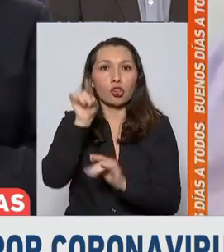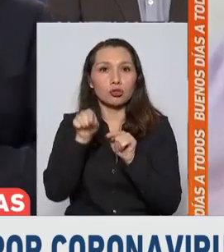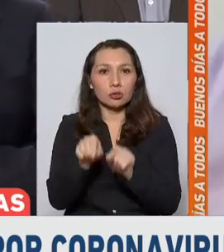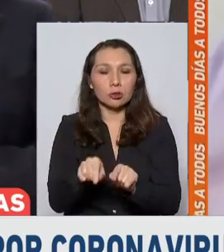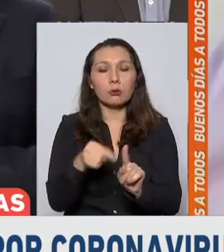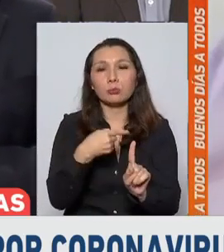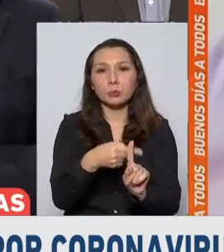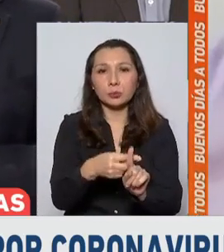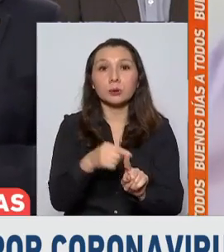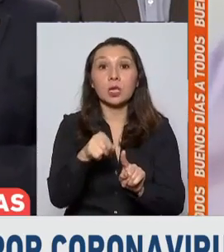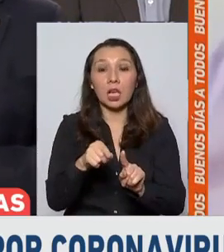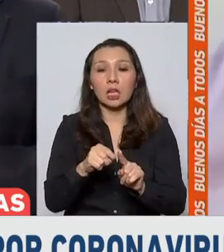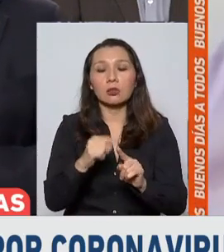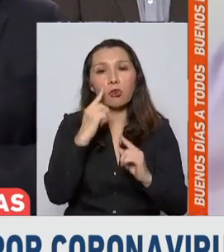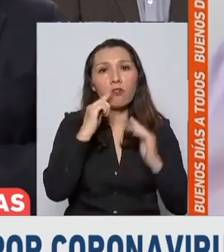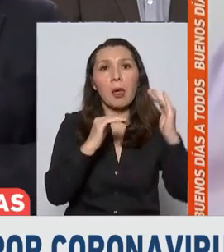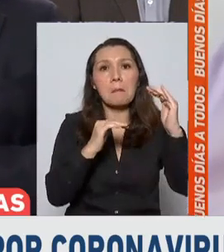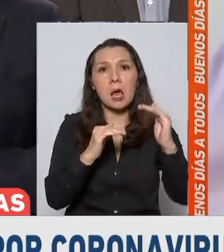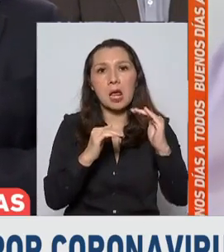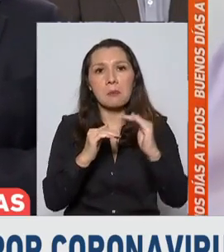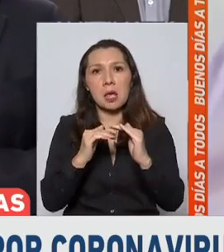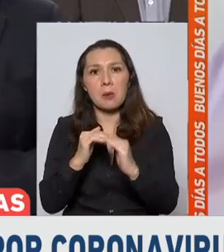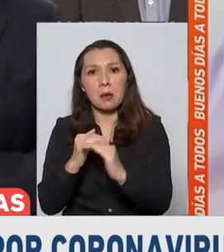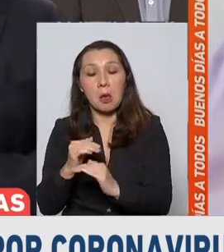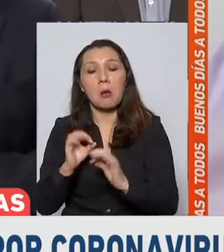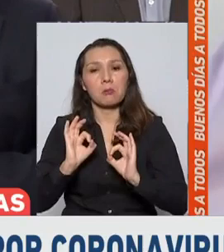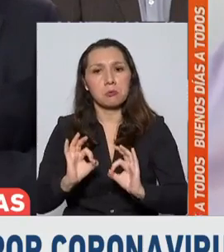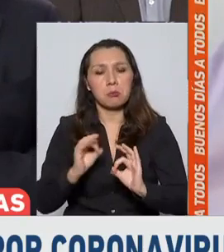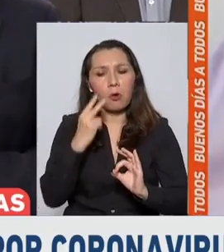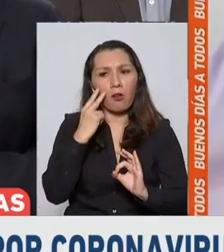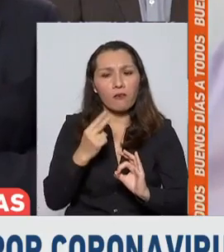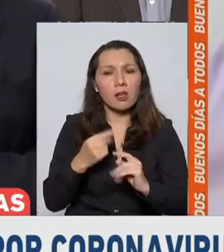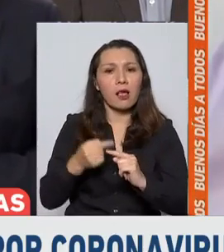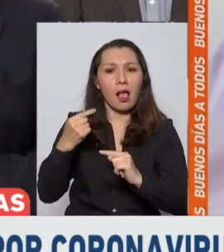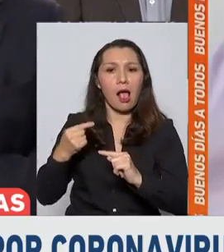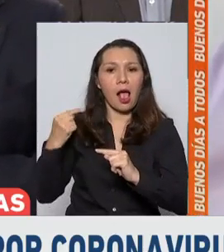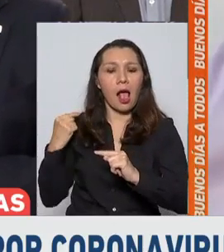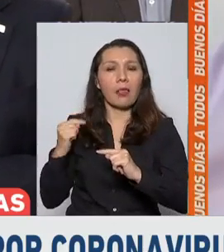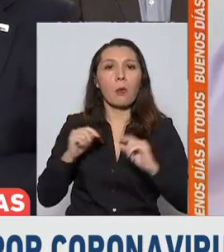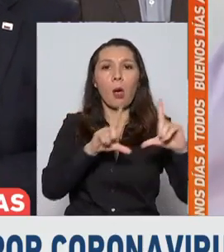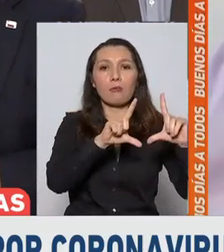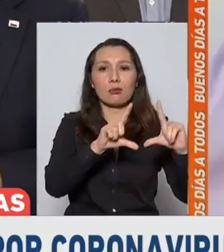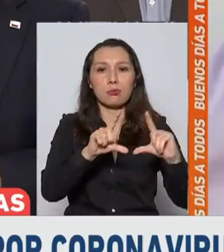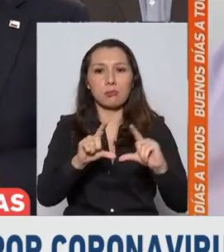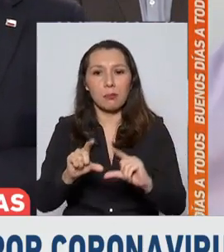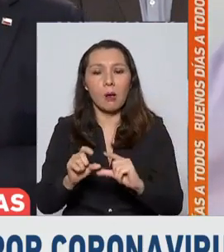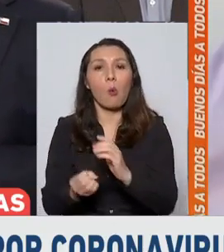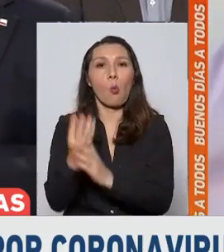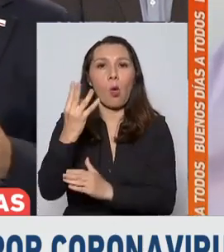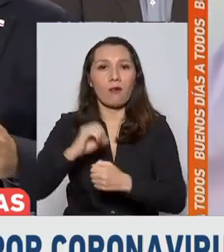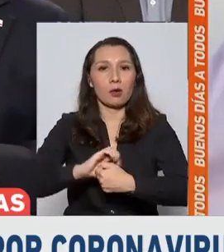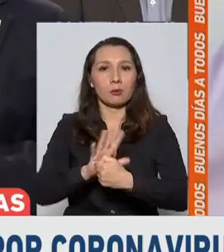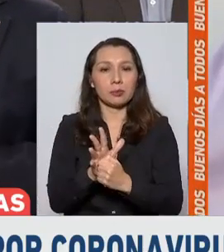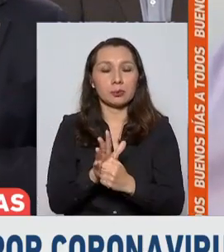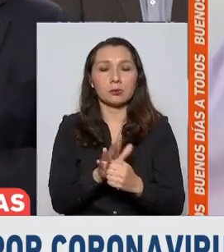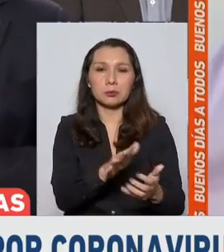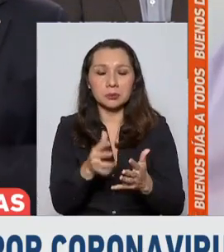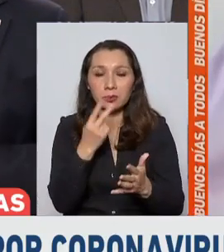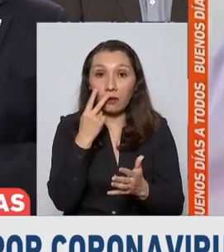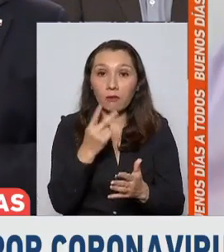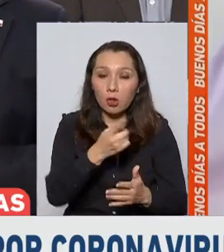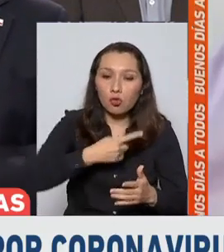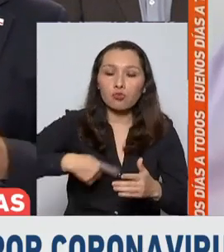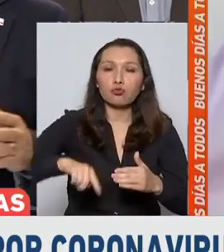muestra una tendencia a la caída bastante consistente en el número de nuevos casos y prácticamente